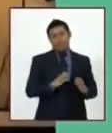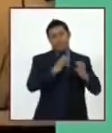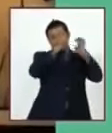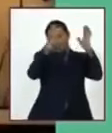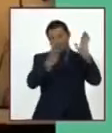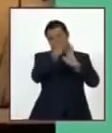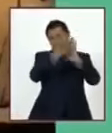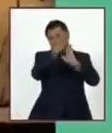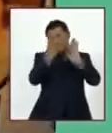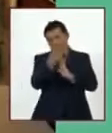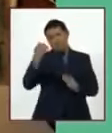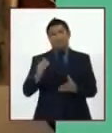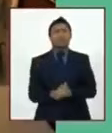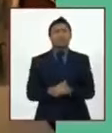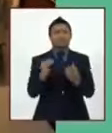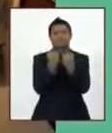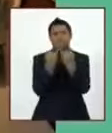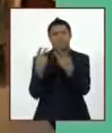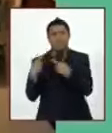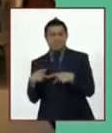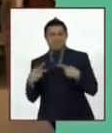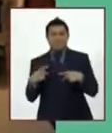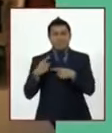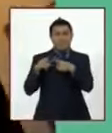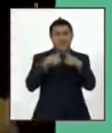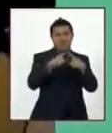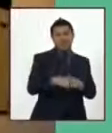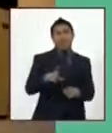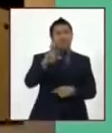también lo adoptaron pintores y escultores no religiosos.